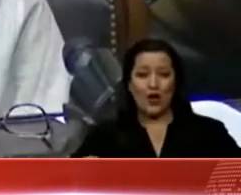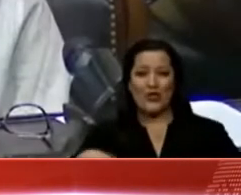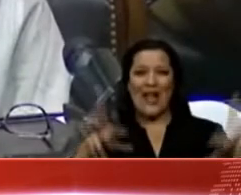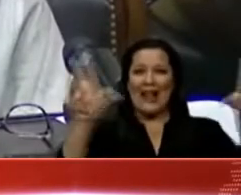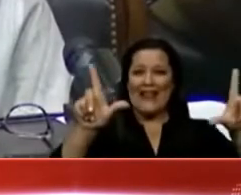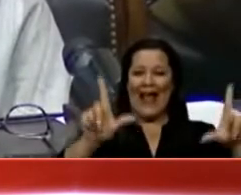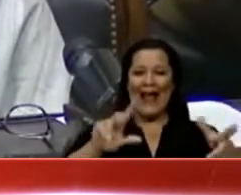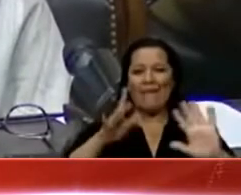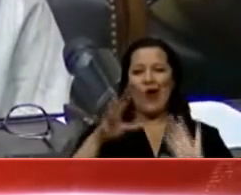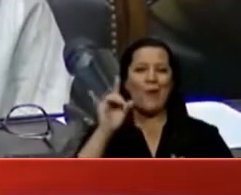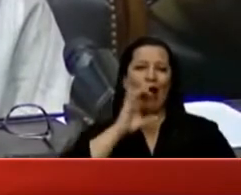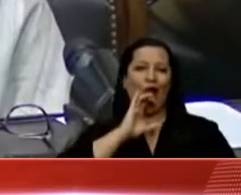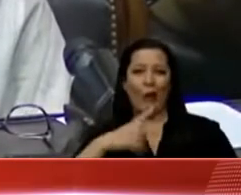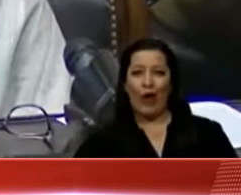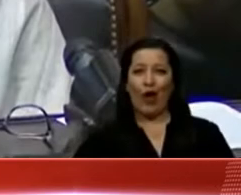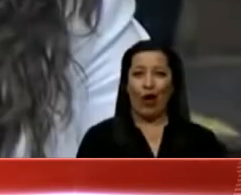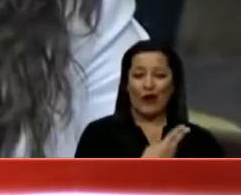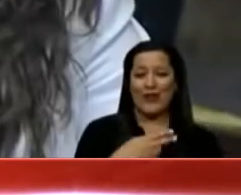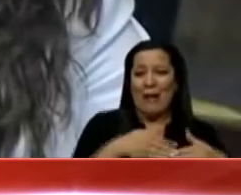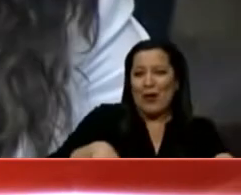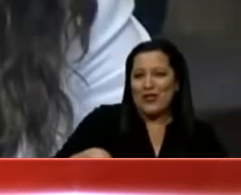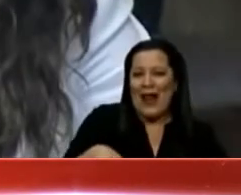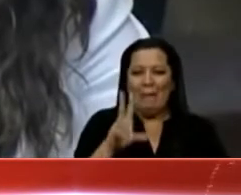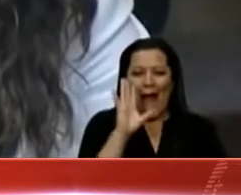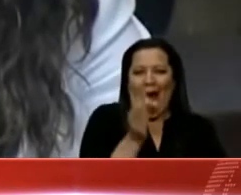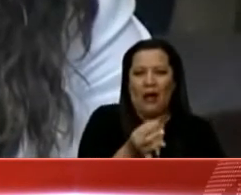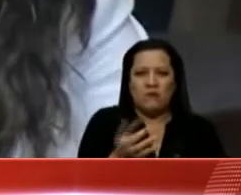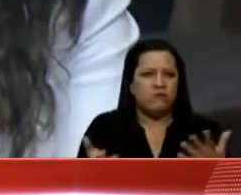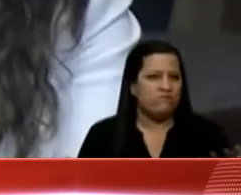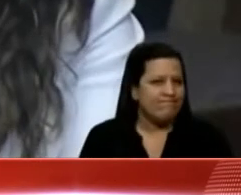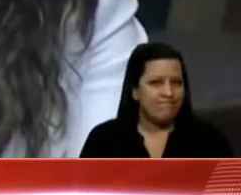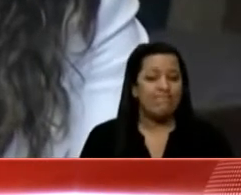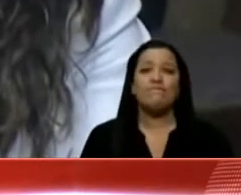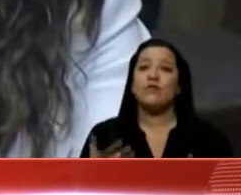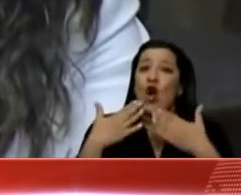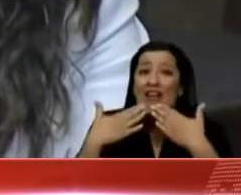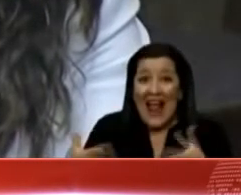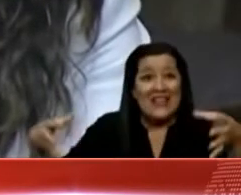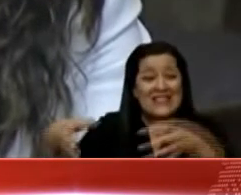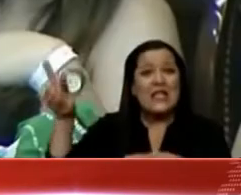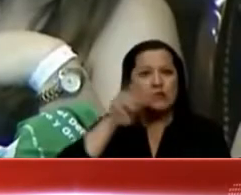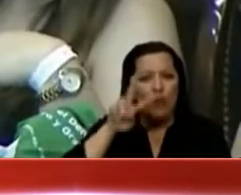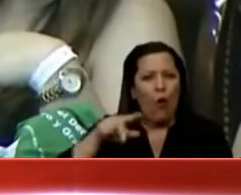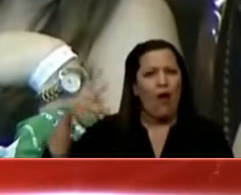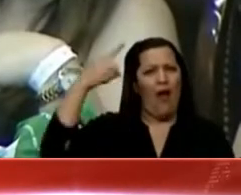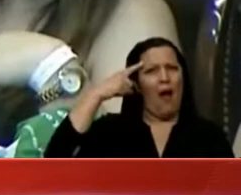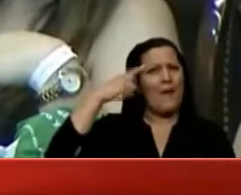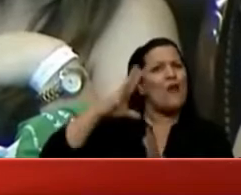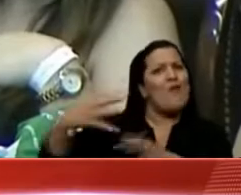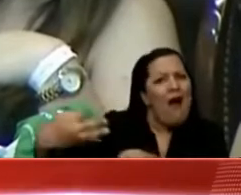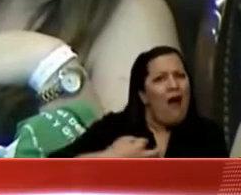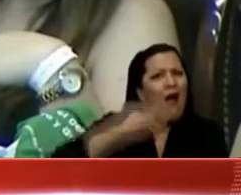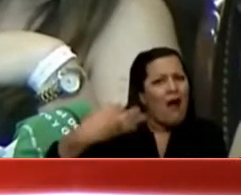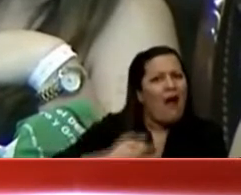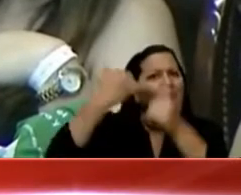mil van a pagar un porcentaje, de 170 mil a 190 mil otro, y así van a ir aterrizando hasta caer en lo que es el mínimo